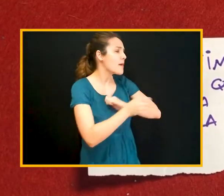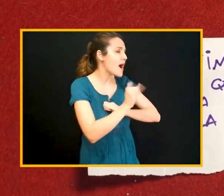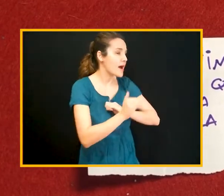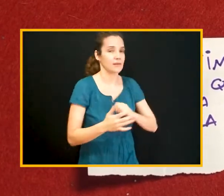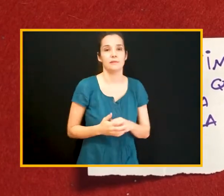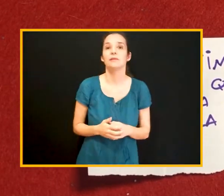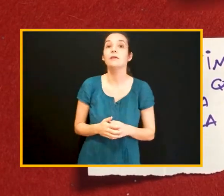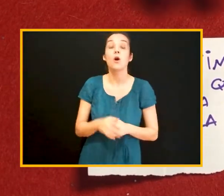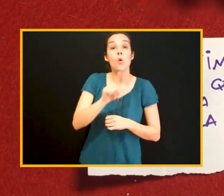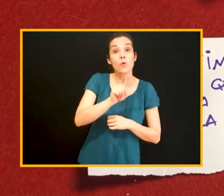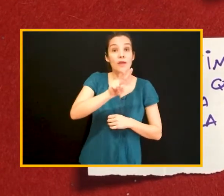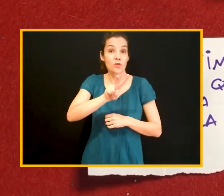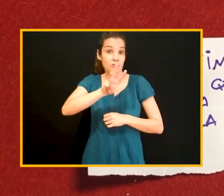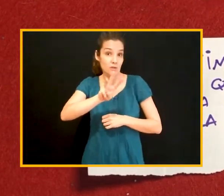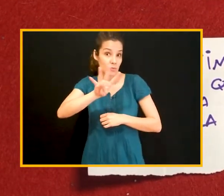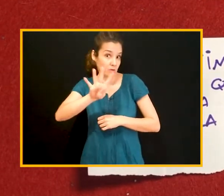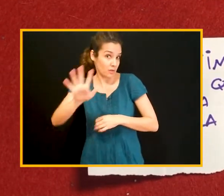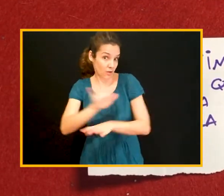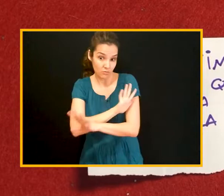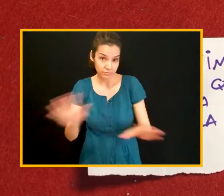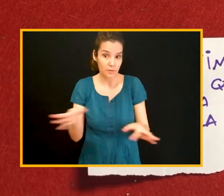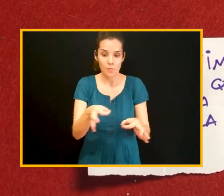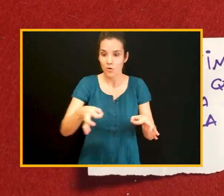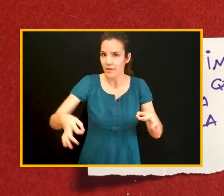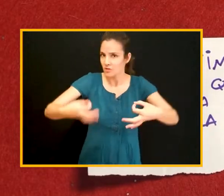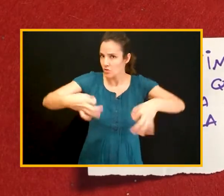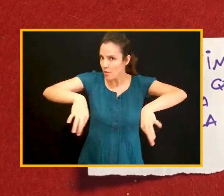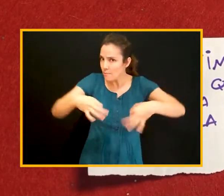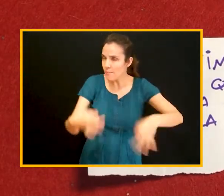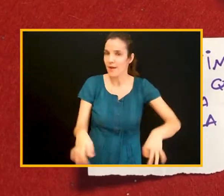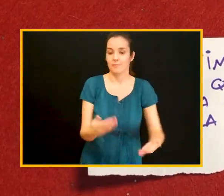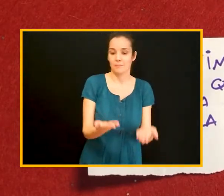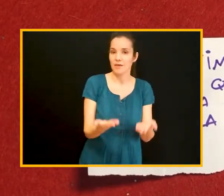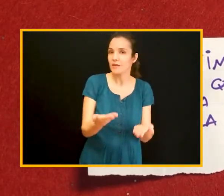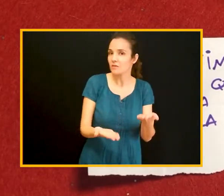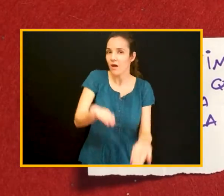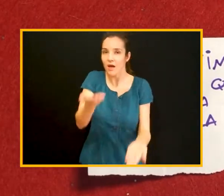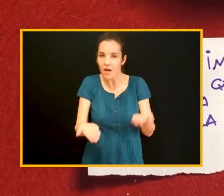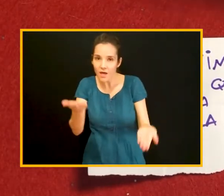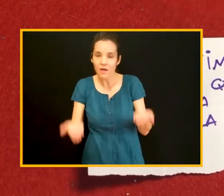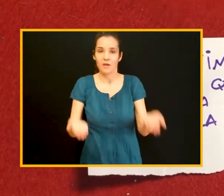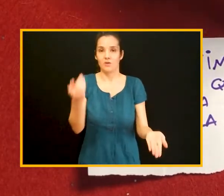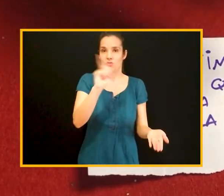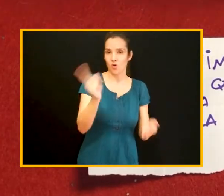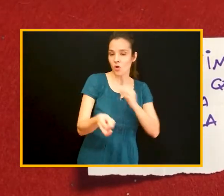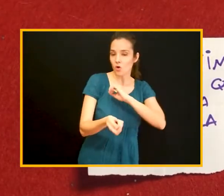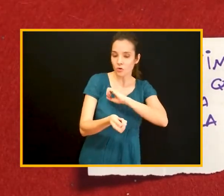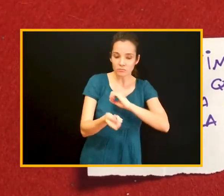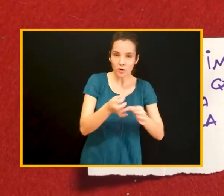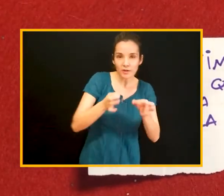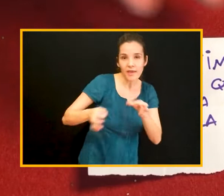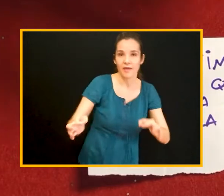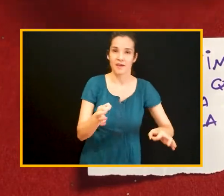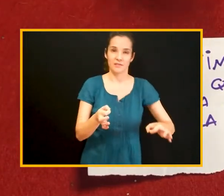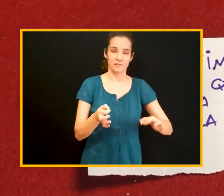la 3, la 4 y la 5. Y las monedas son totalmente normales, no pesan una más que otra ni están trucadas, ni chonterías de esas, no hay monedas trucadas, las monedas